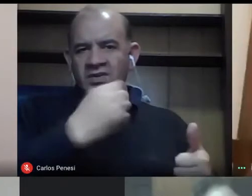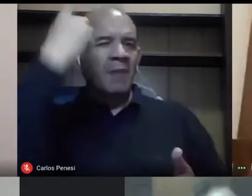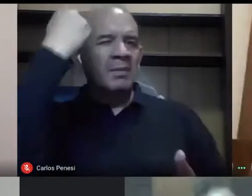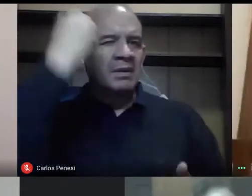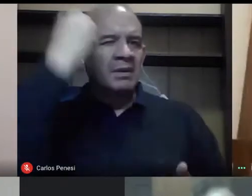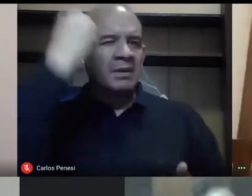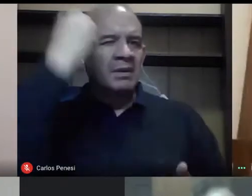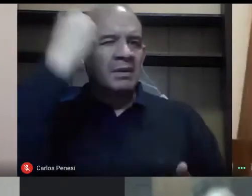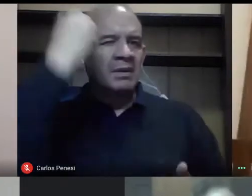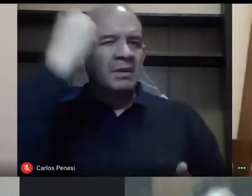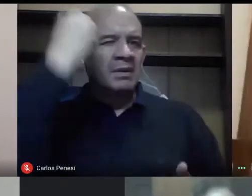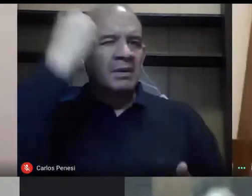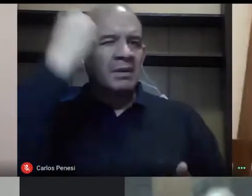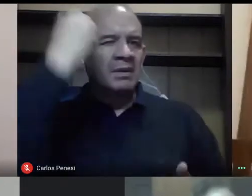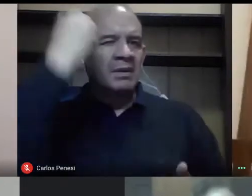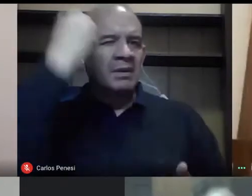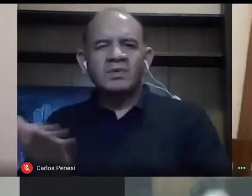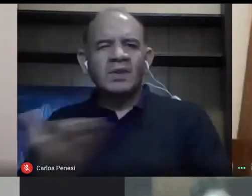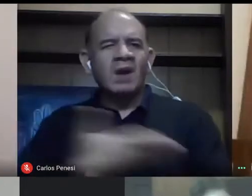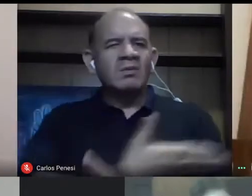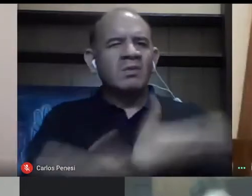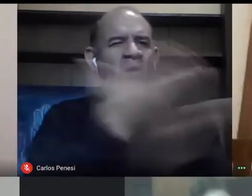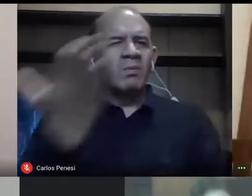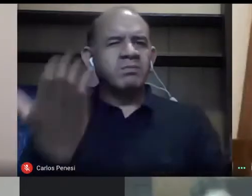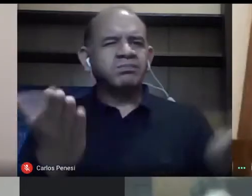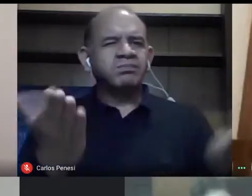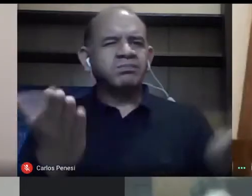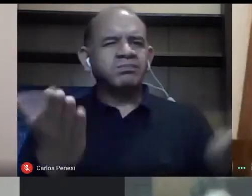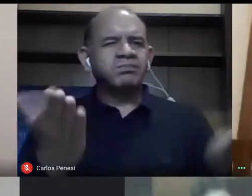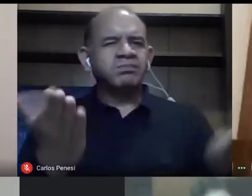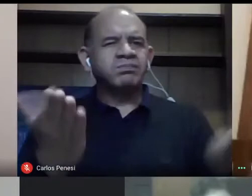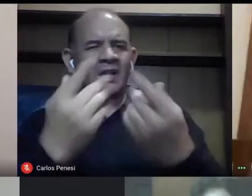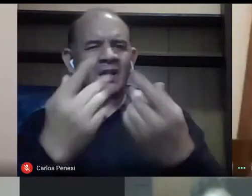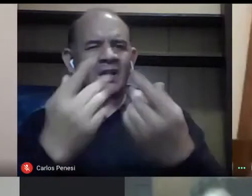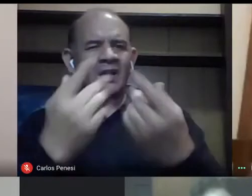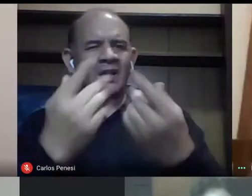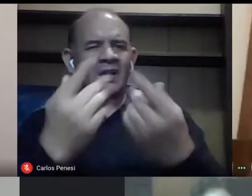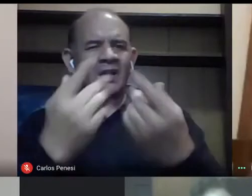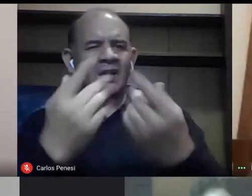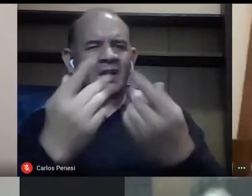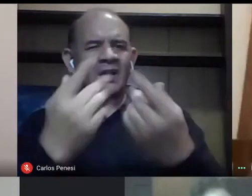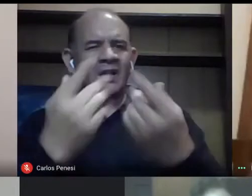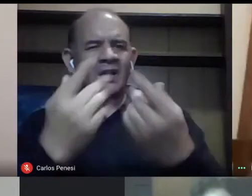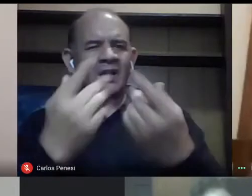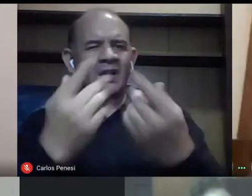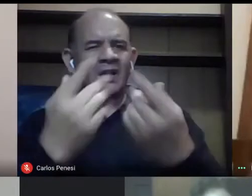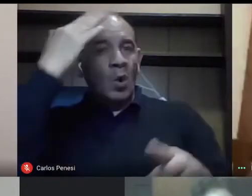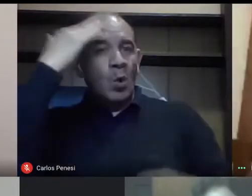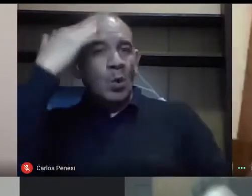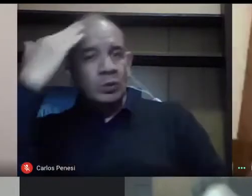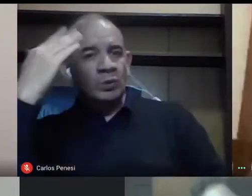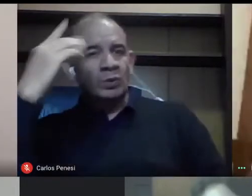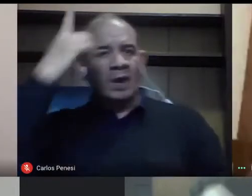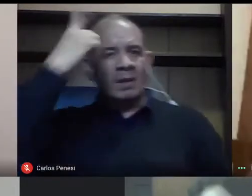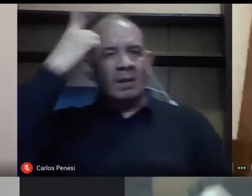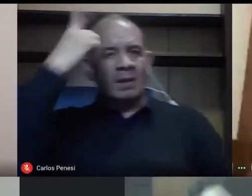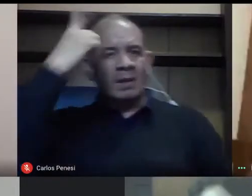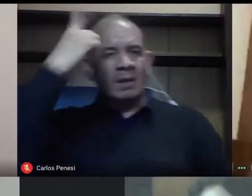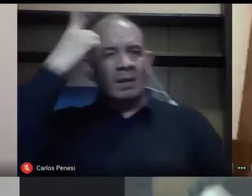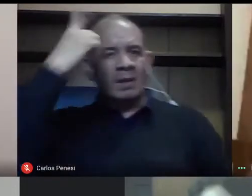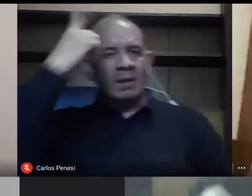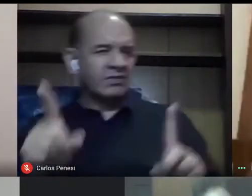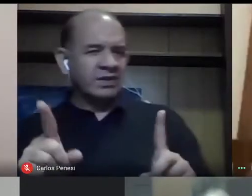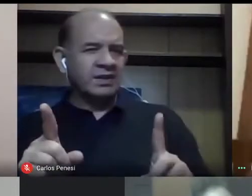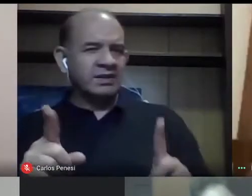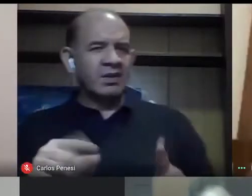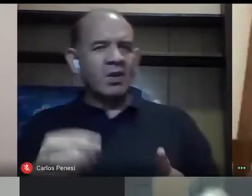Los contextos europeos, donde por ahí hay grandes organizaciones de personas con discapacidad, con grandes recursos, pero también el contexto latinoamericano o de